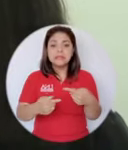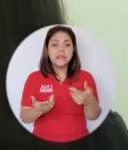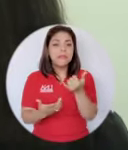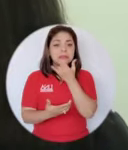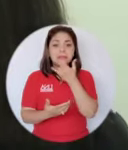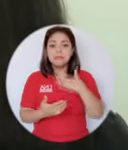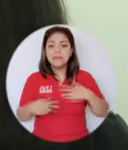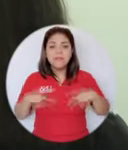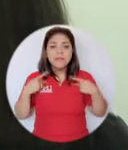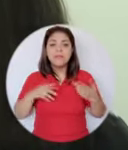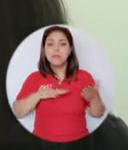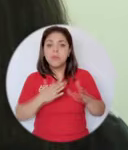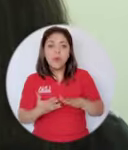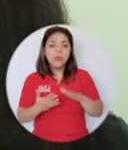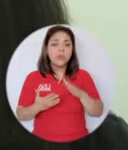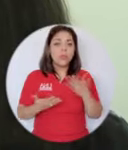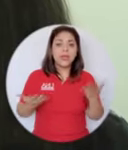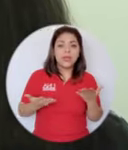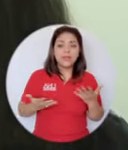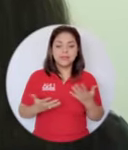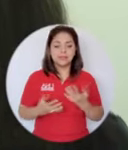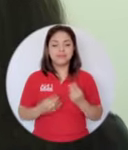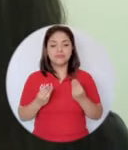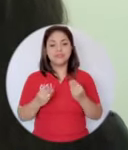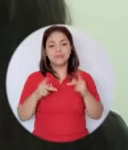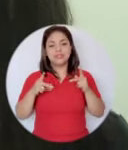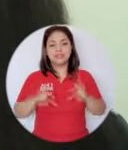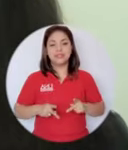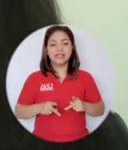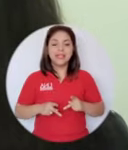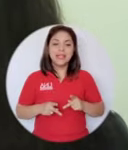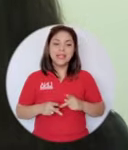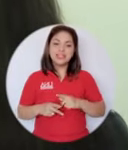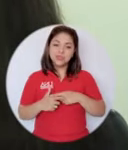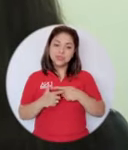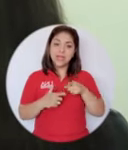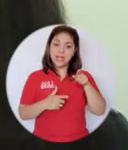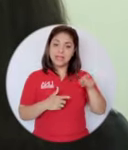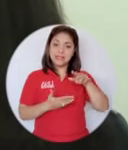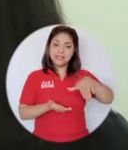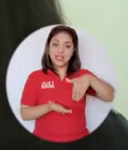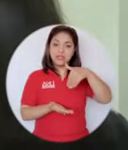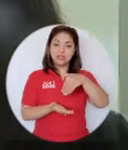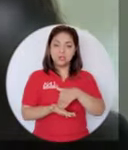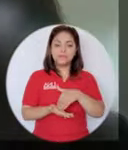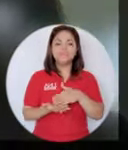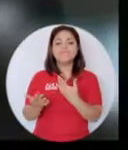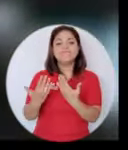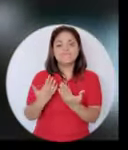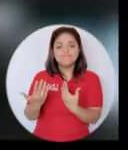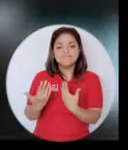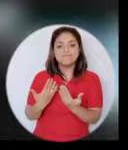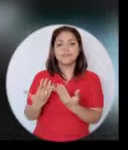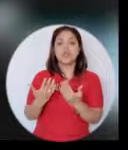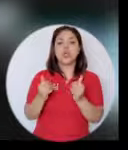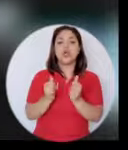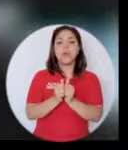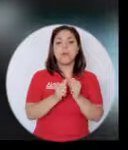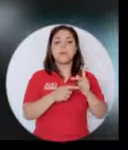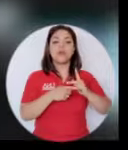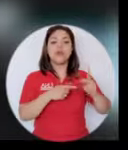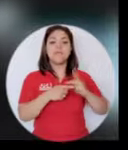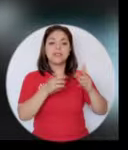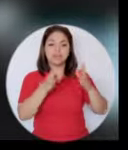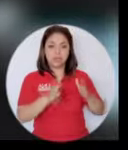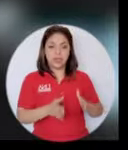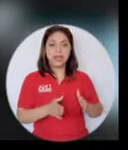qué es el paso a seguir, qué va a pasar con mi vida, me voy a morir o no me voy a morir. Entonces, en el centro también el roce que tienen con